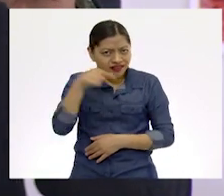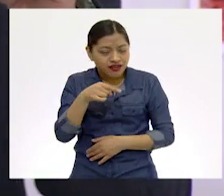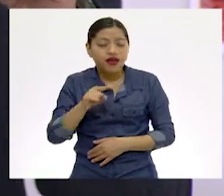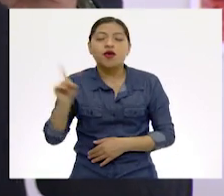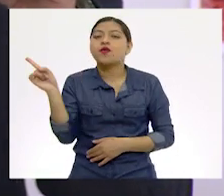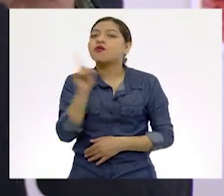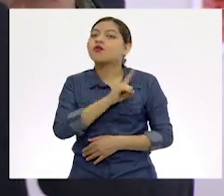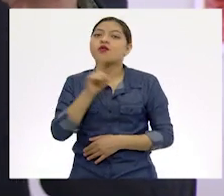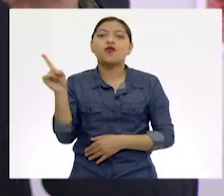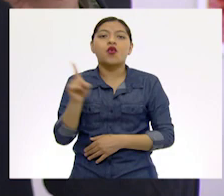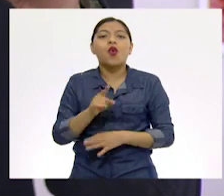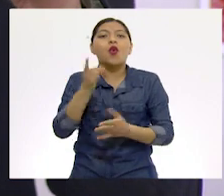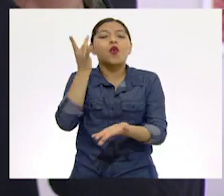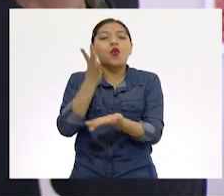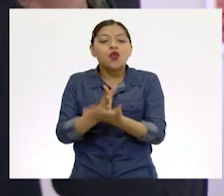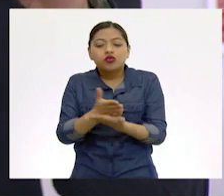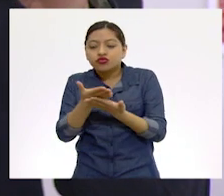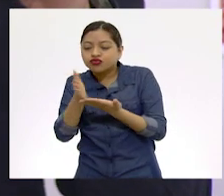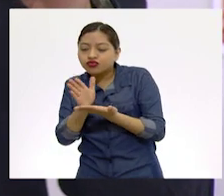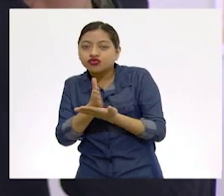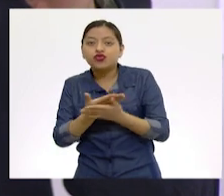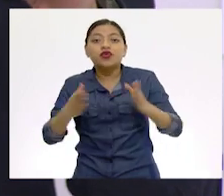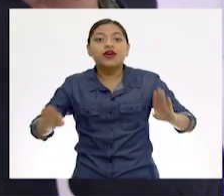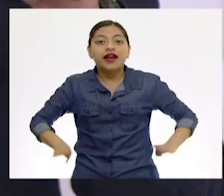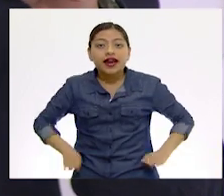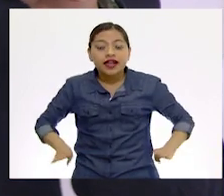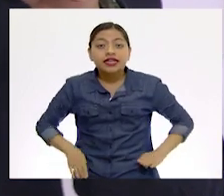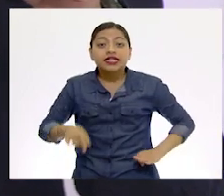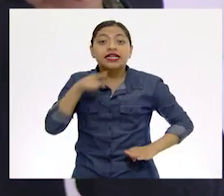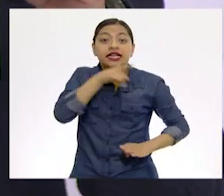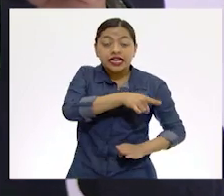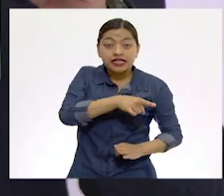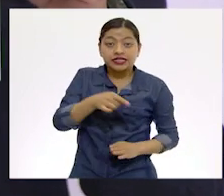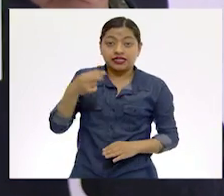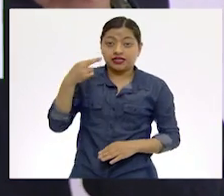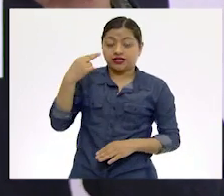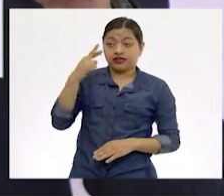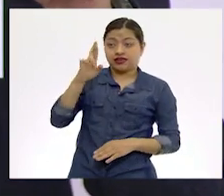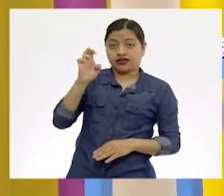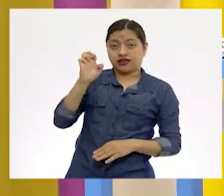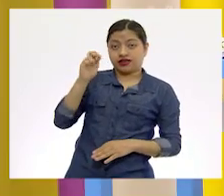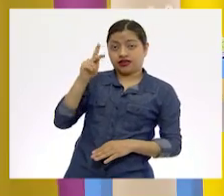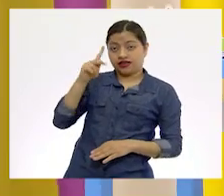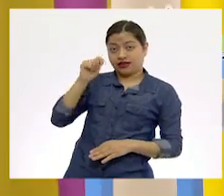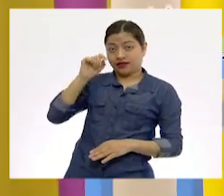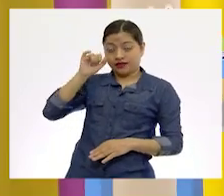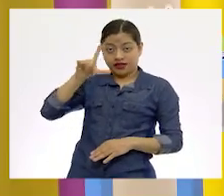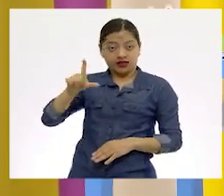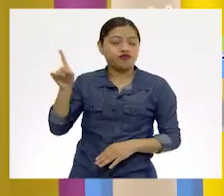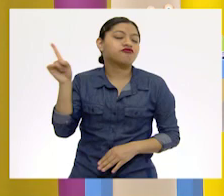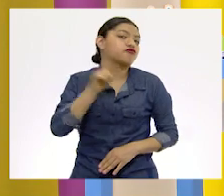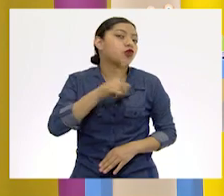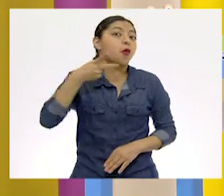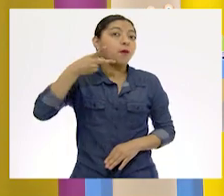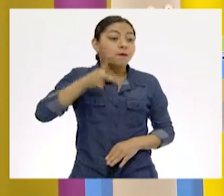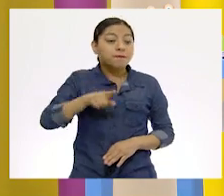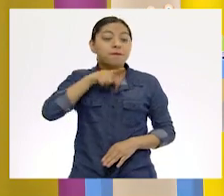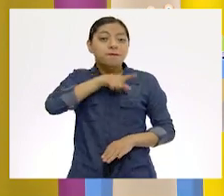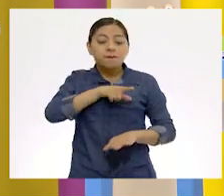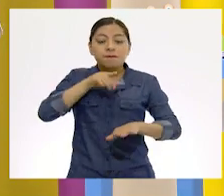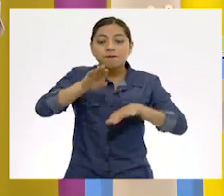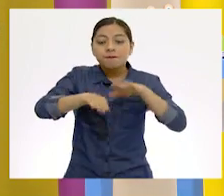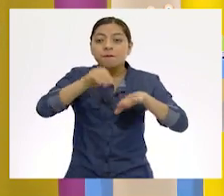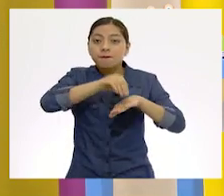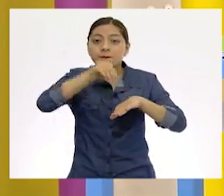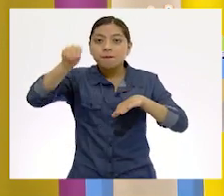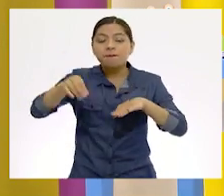de acuerdo a sus características. El caracol no es un reptil, pero la forma de desplazarse es reptando. Ellos,